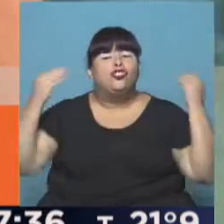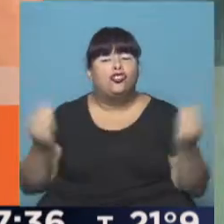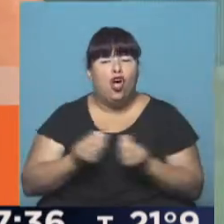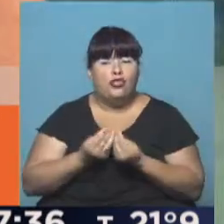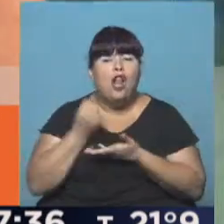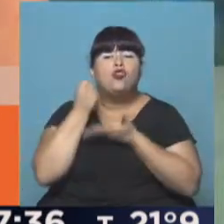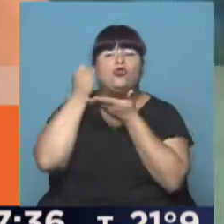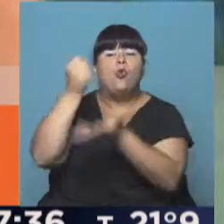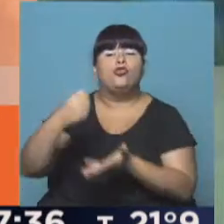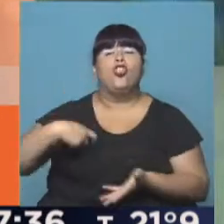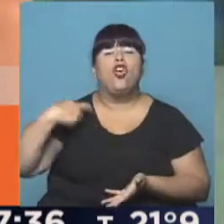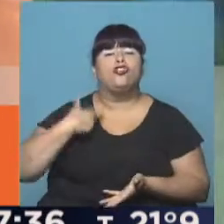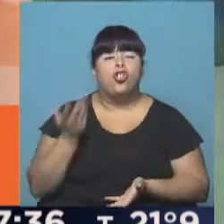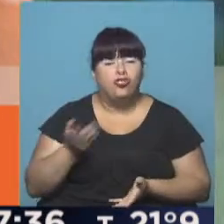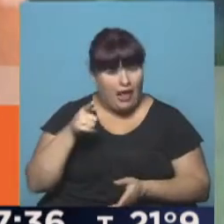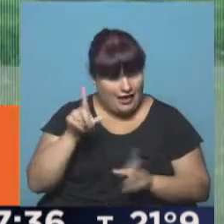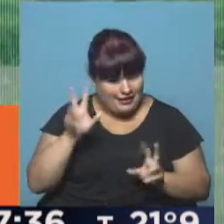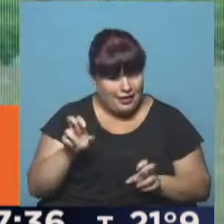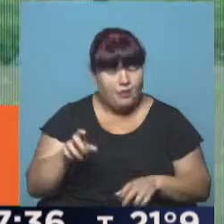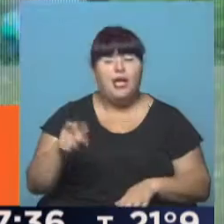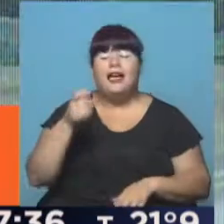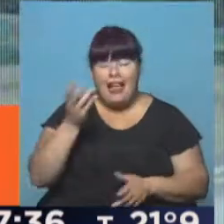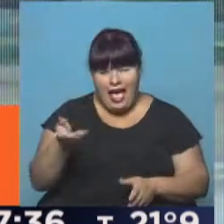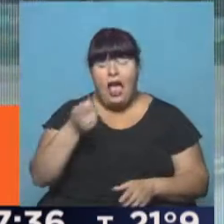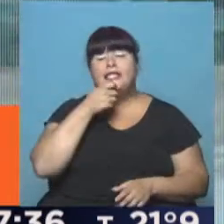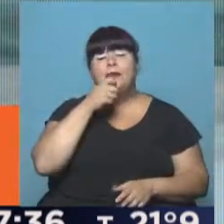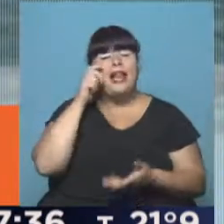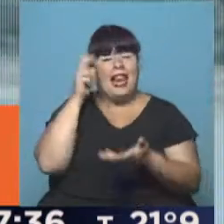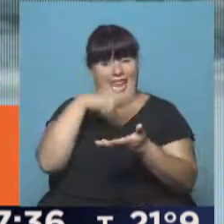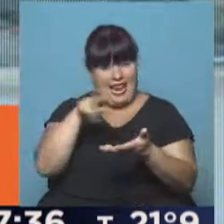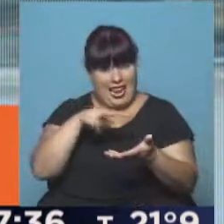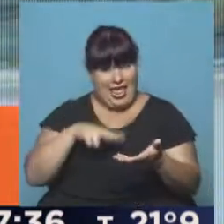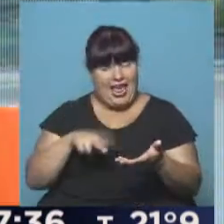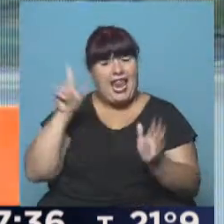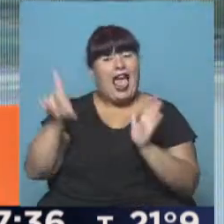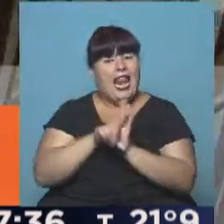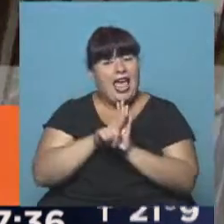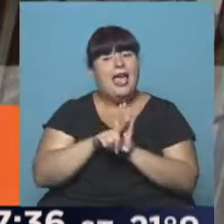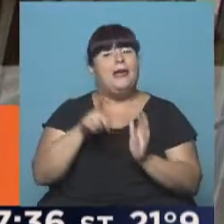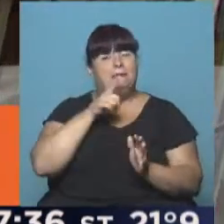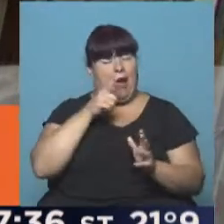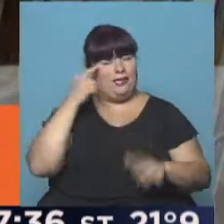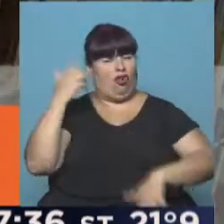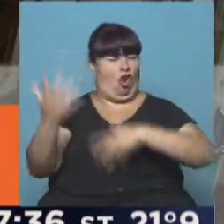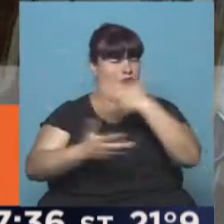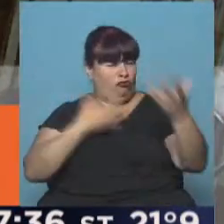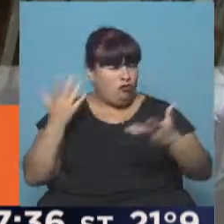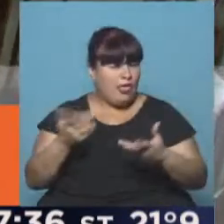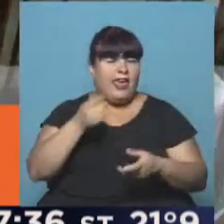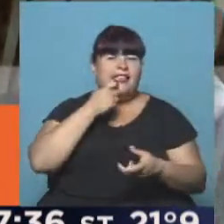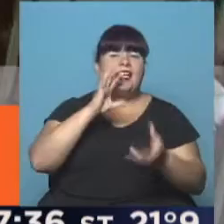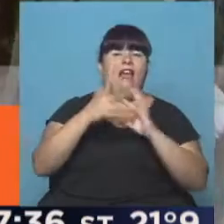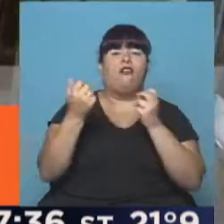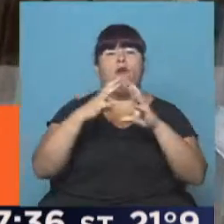del subsidio social, de eso se trata. Cuando uno lee la medida, puede generar confusión que si el modelo